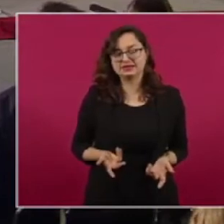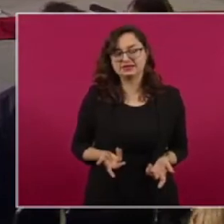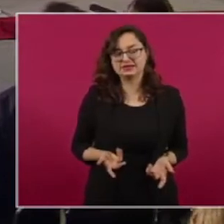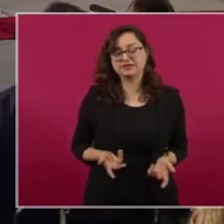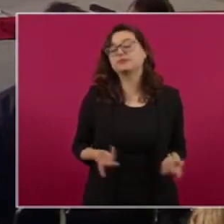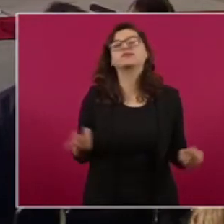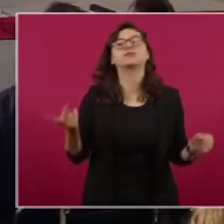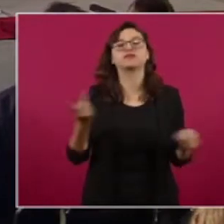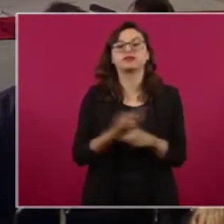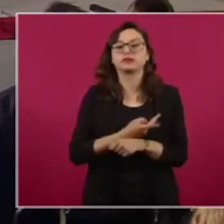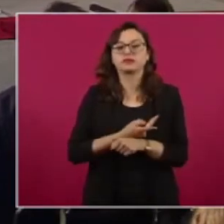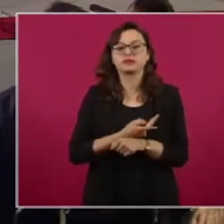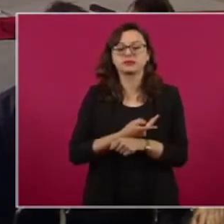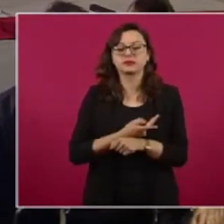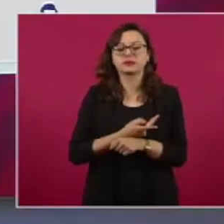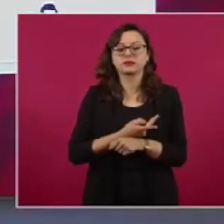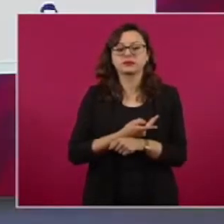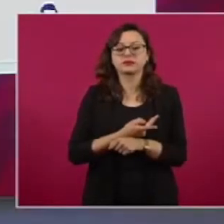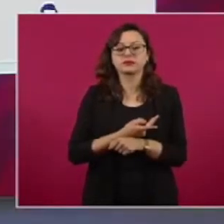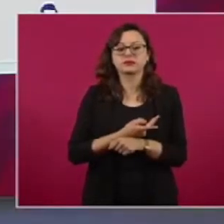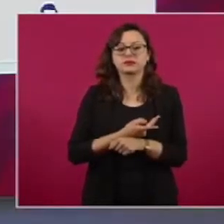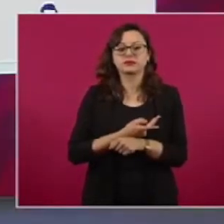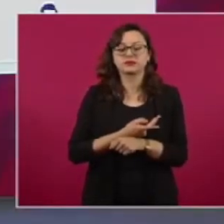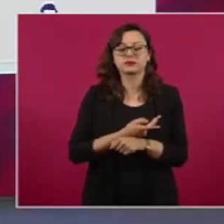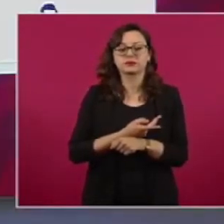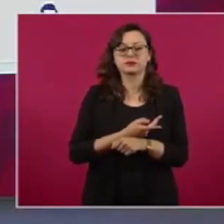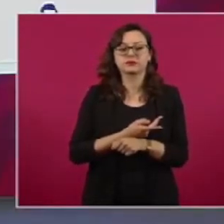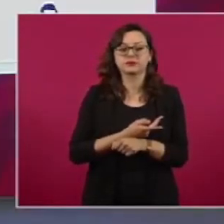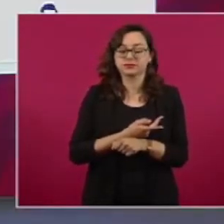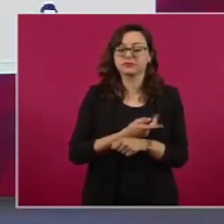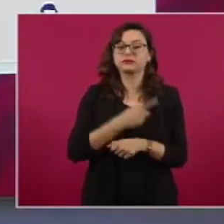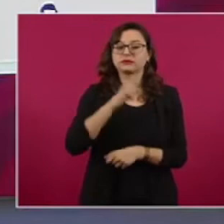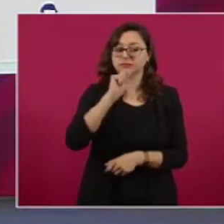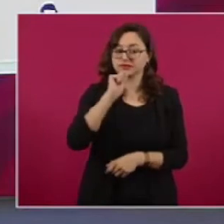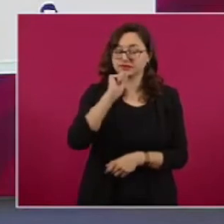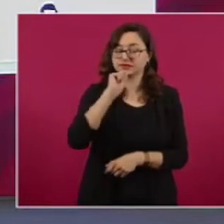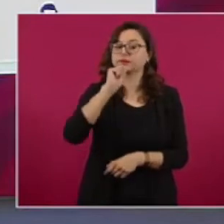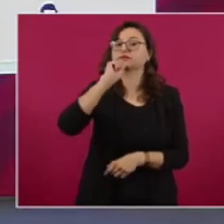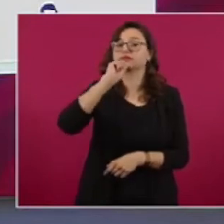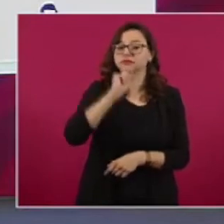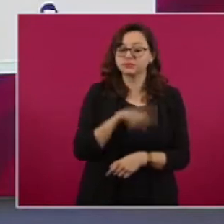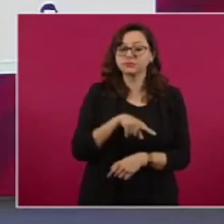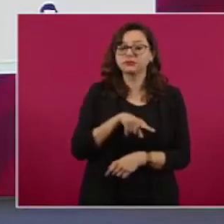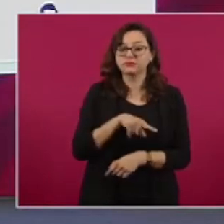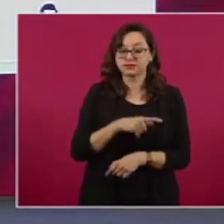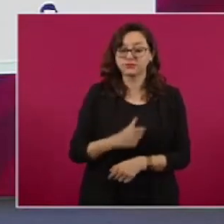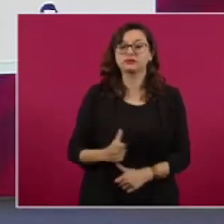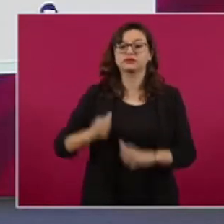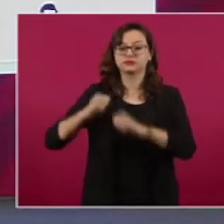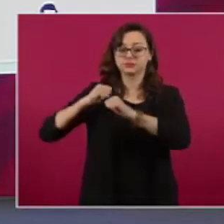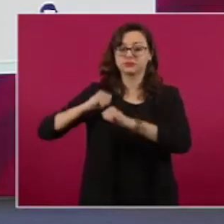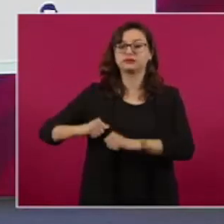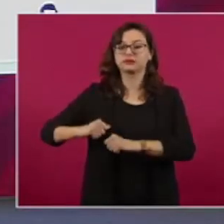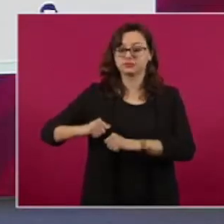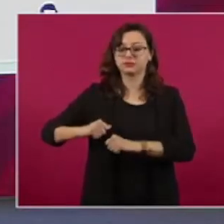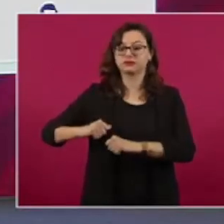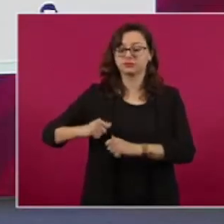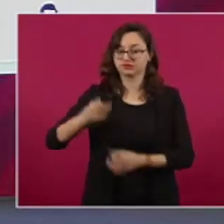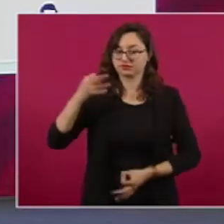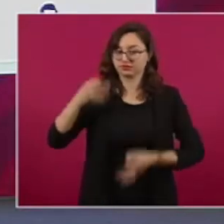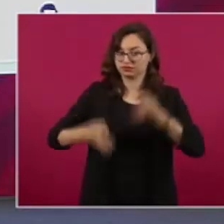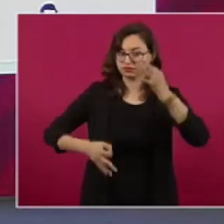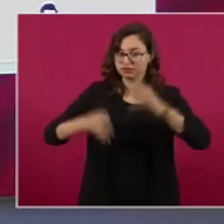y también vinculación de autoridades con la